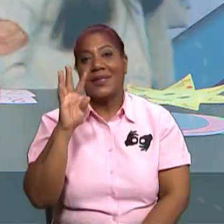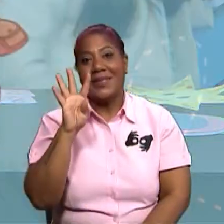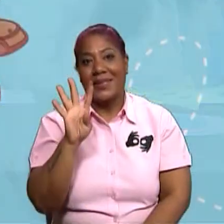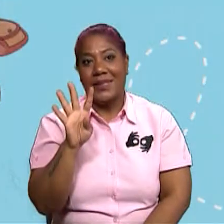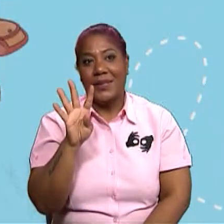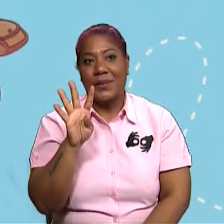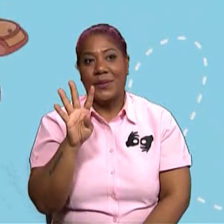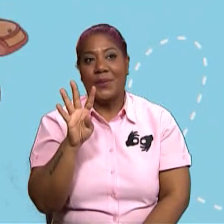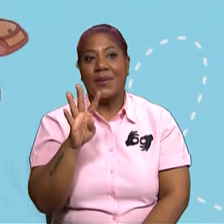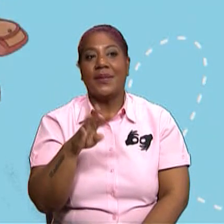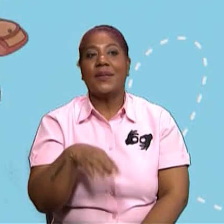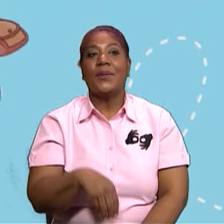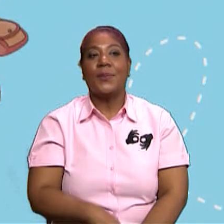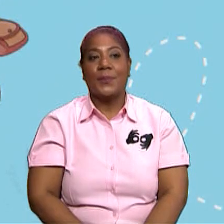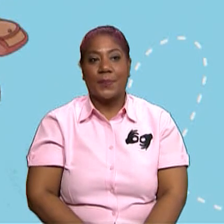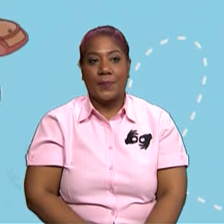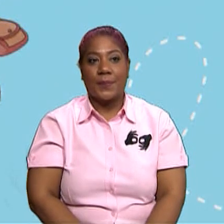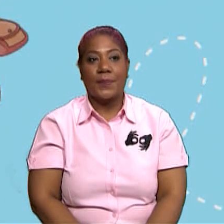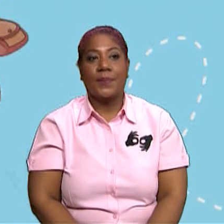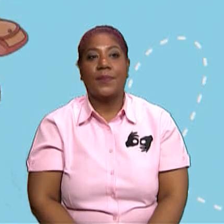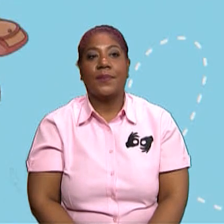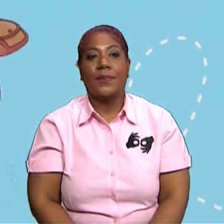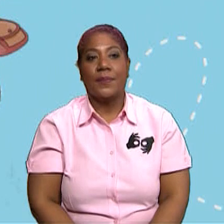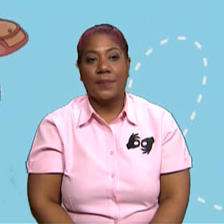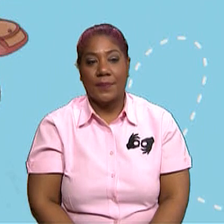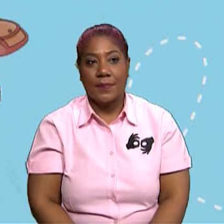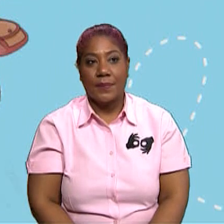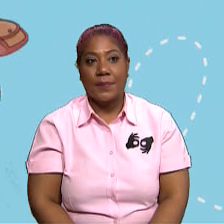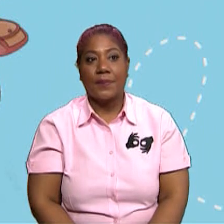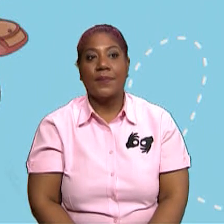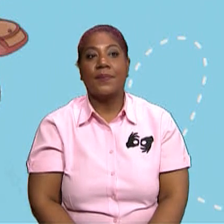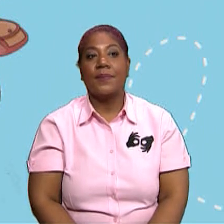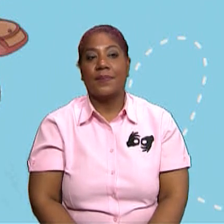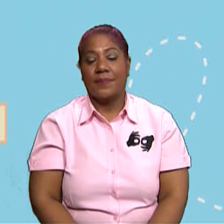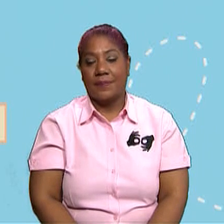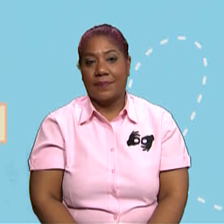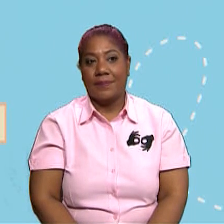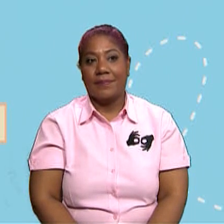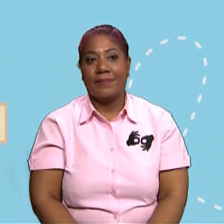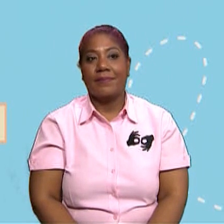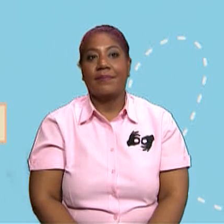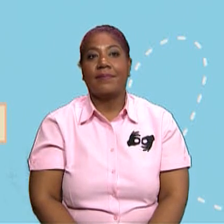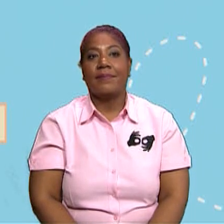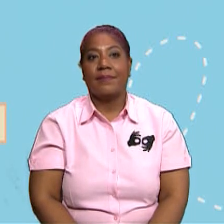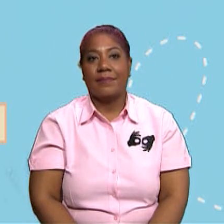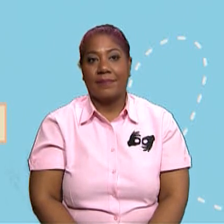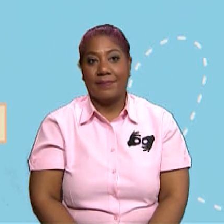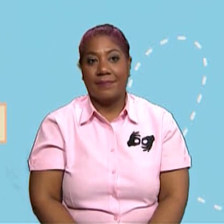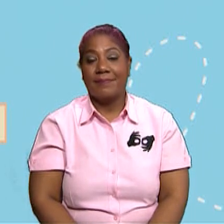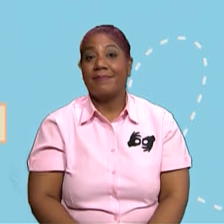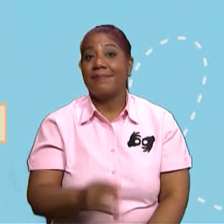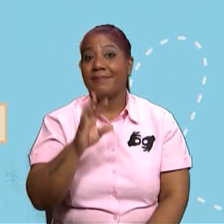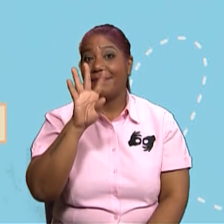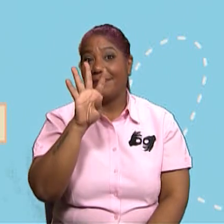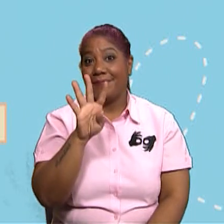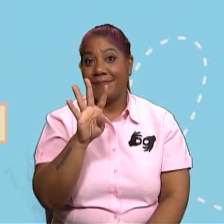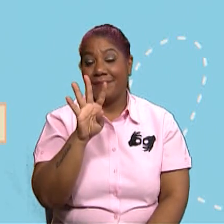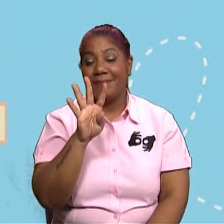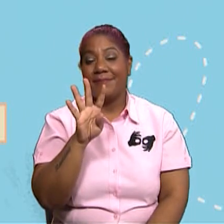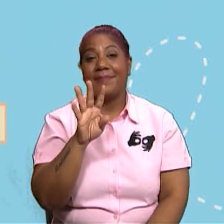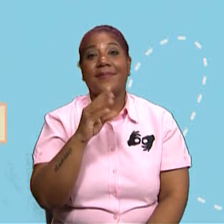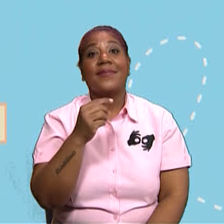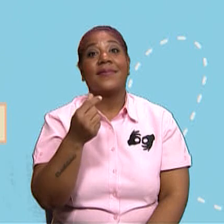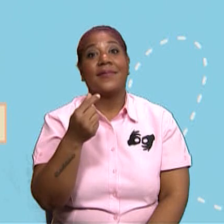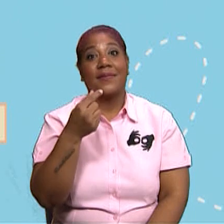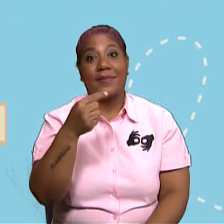tenemos, 4 galletas van en la primera bolsita y me quedaron 8. Luego tengo 8 en